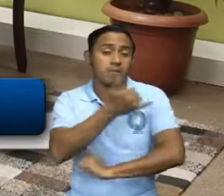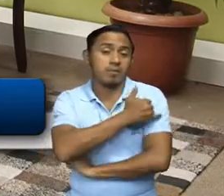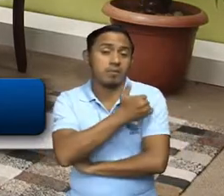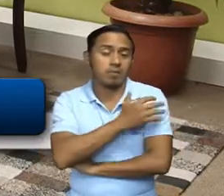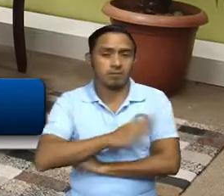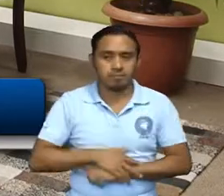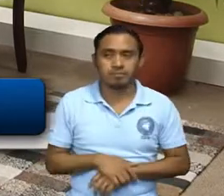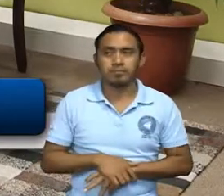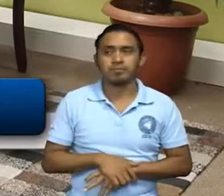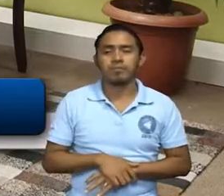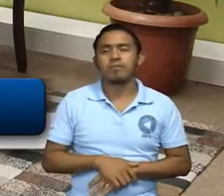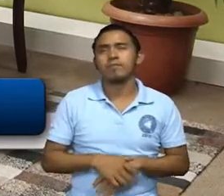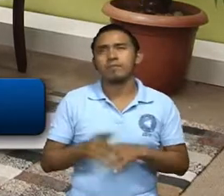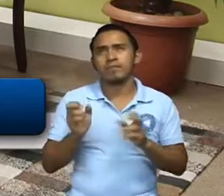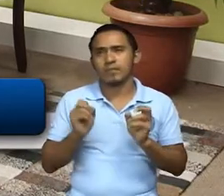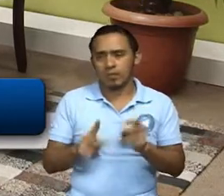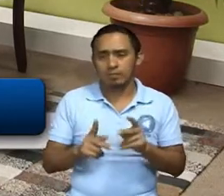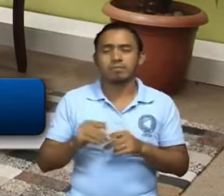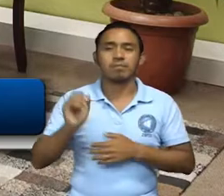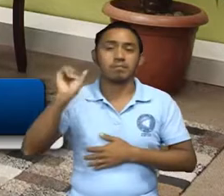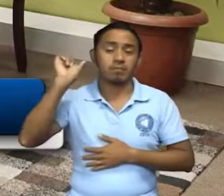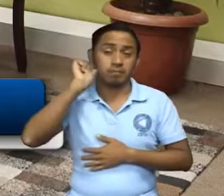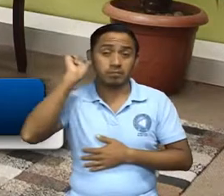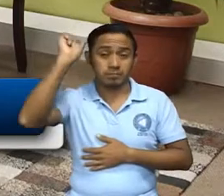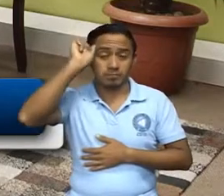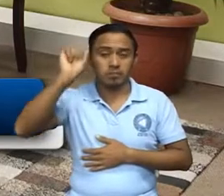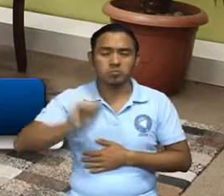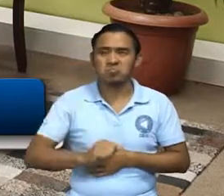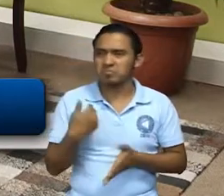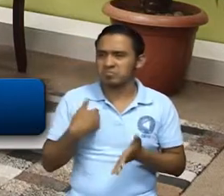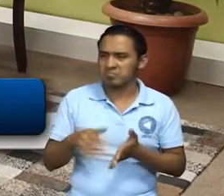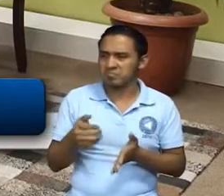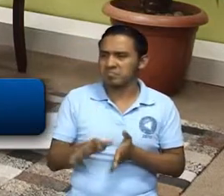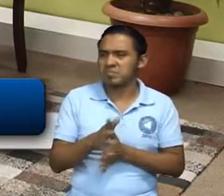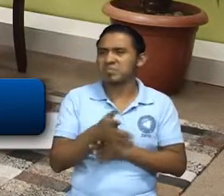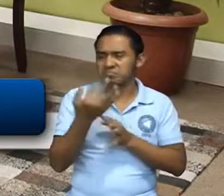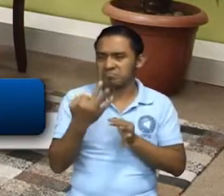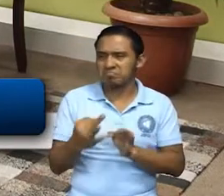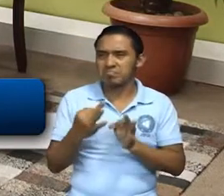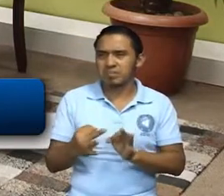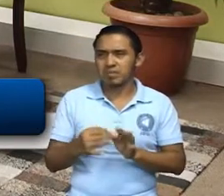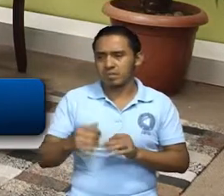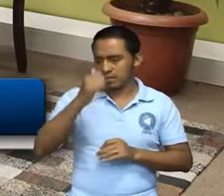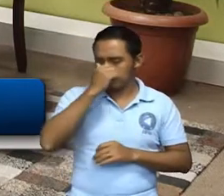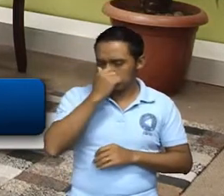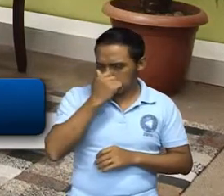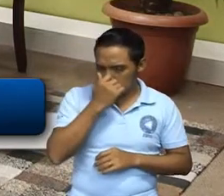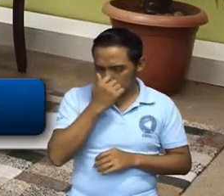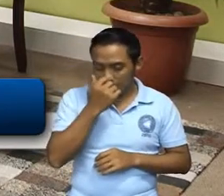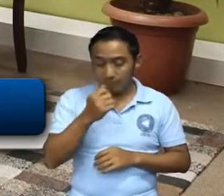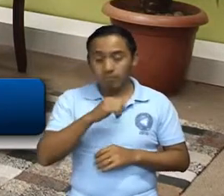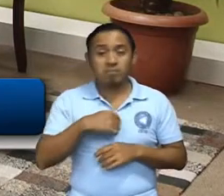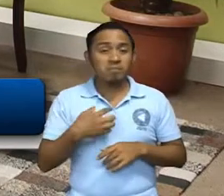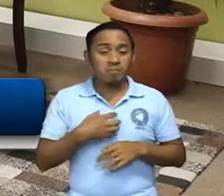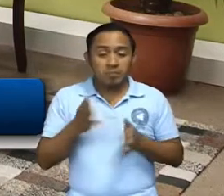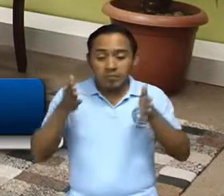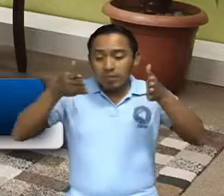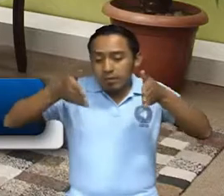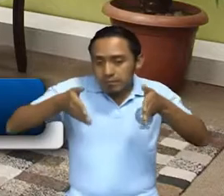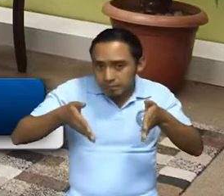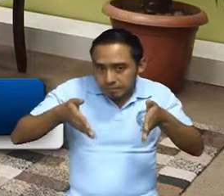Un adulto lo entiende, por ejemplo. Uh-huh. Esa técnica que usted aplica, ponerse así y taparse la nariz con el